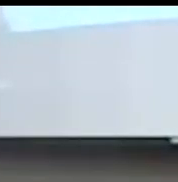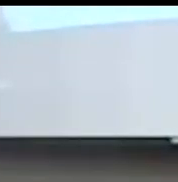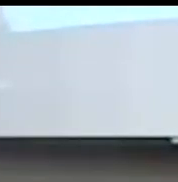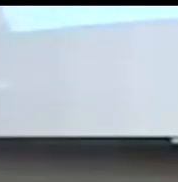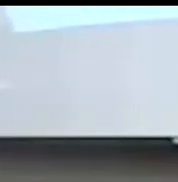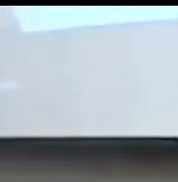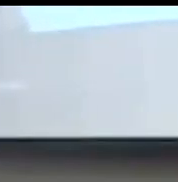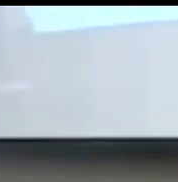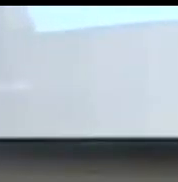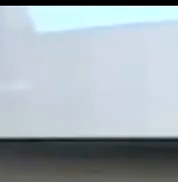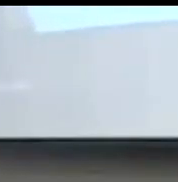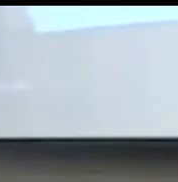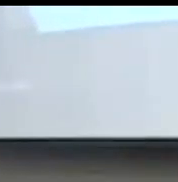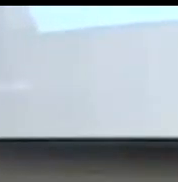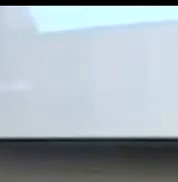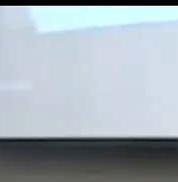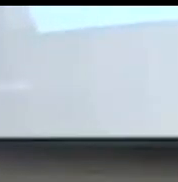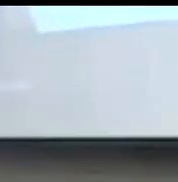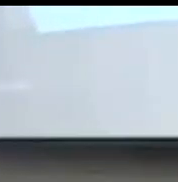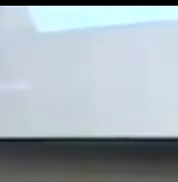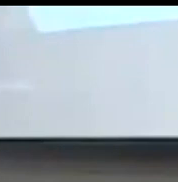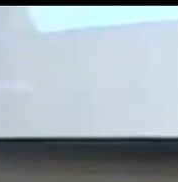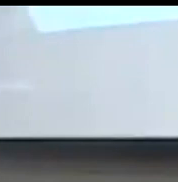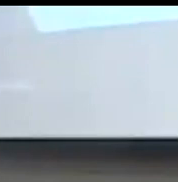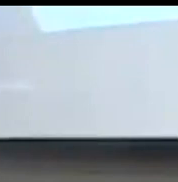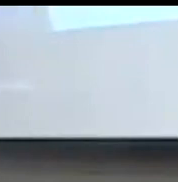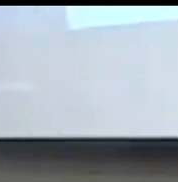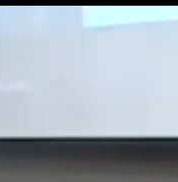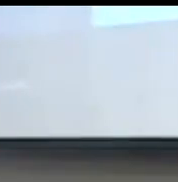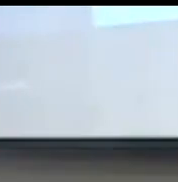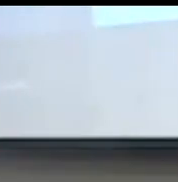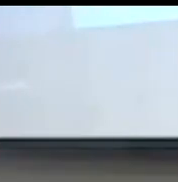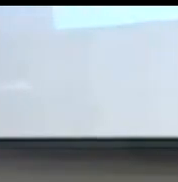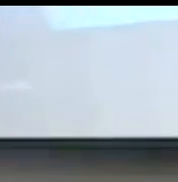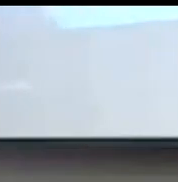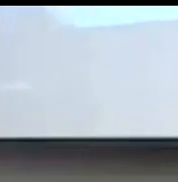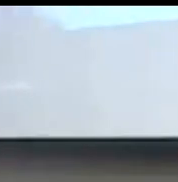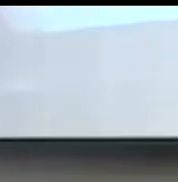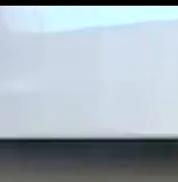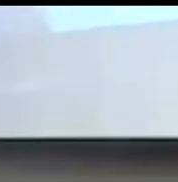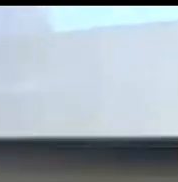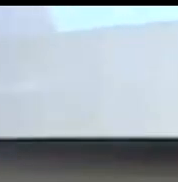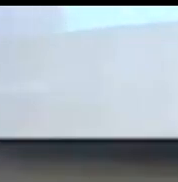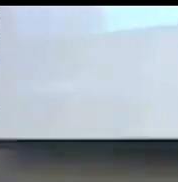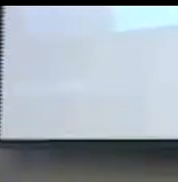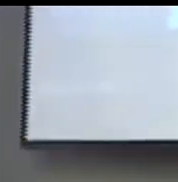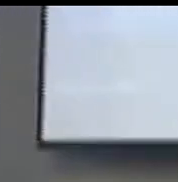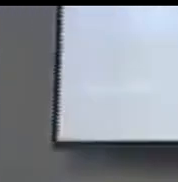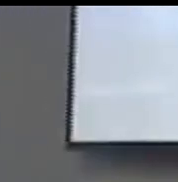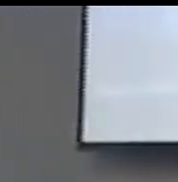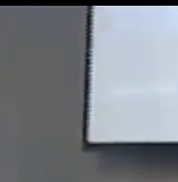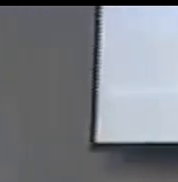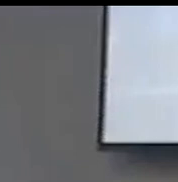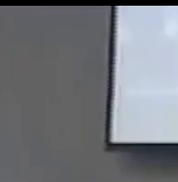de conflicto vamos ánimo es temprano son las once adelante por favor